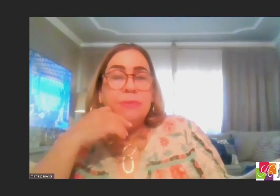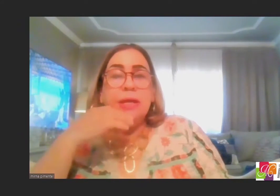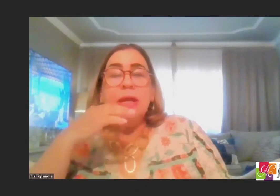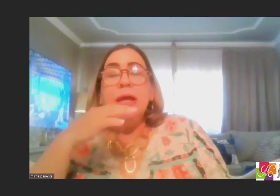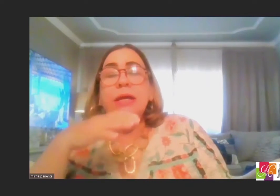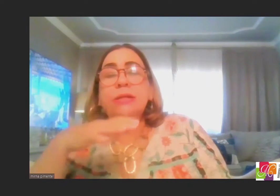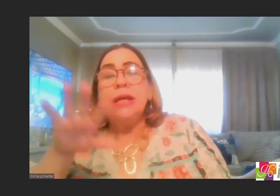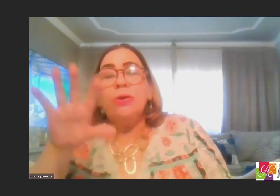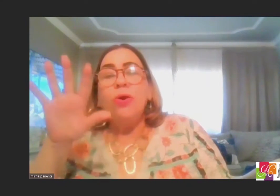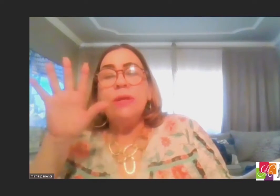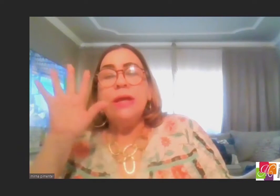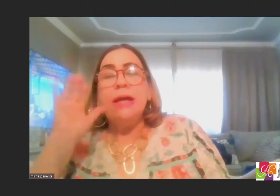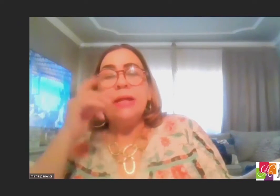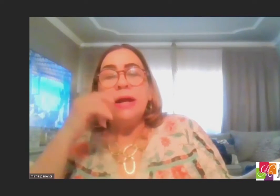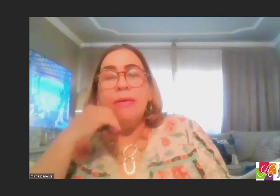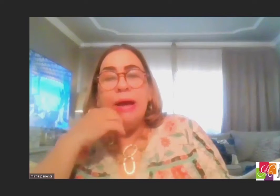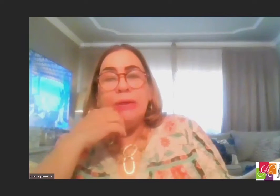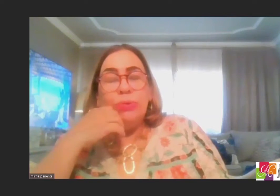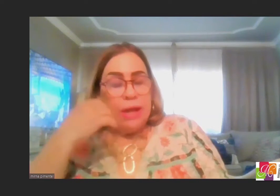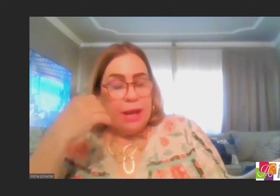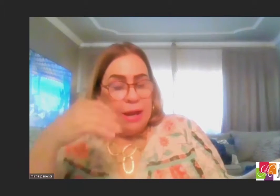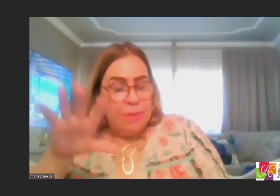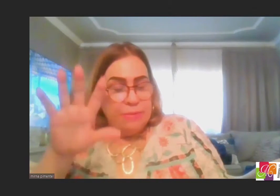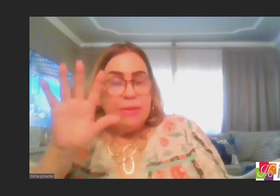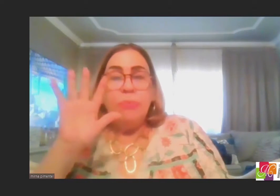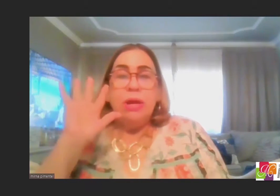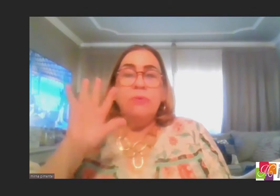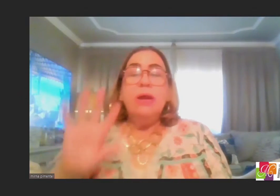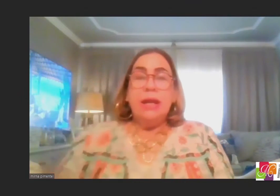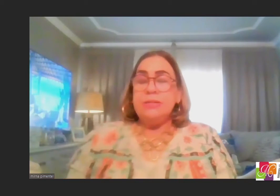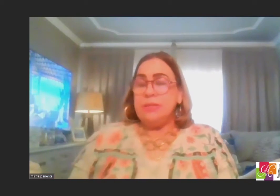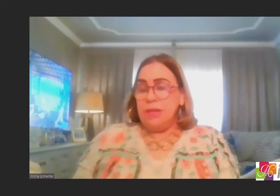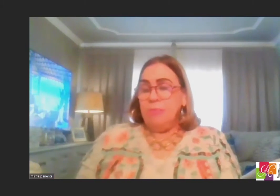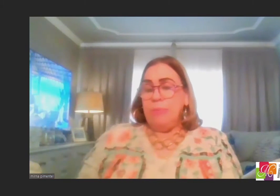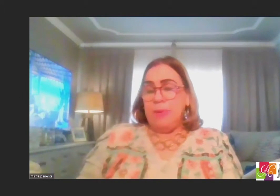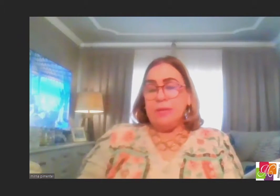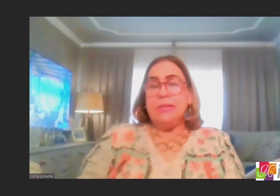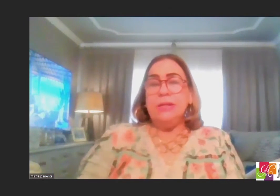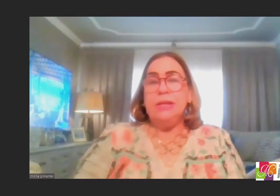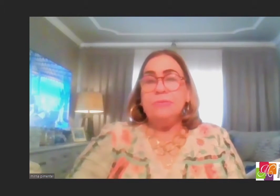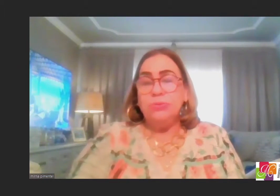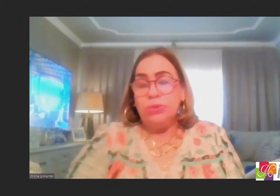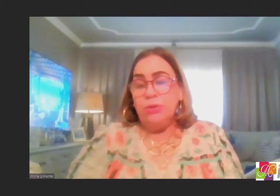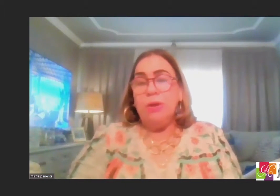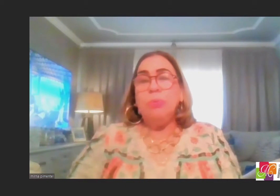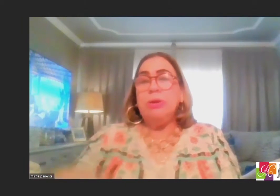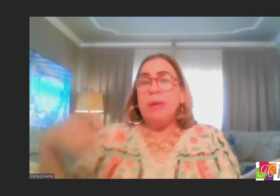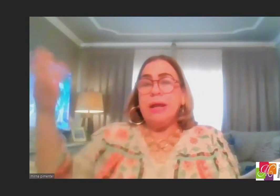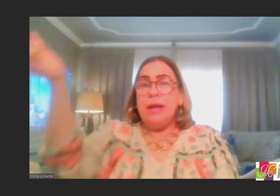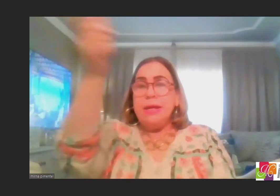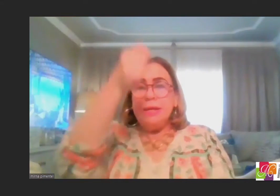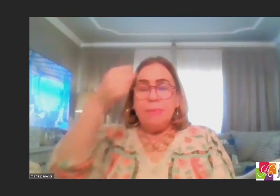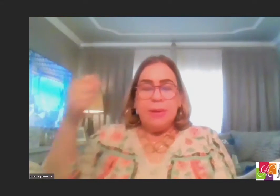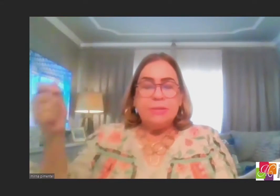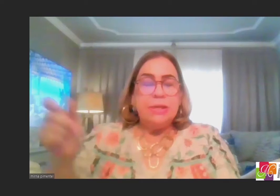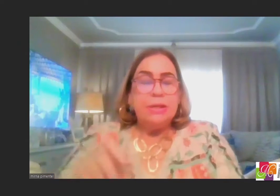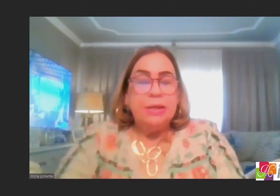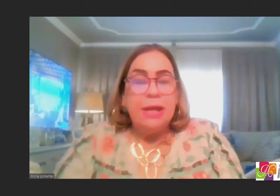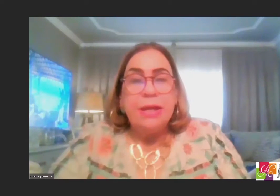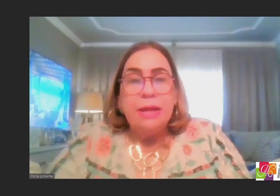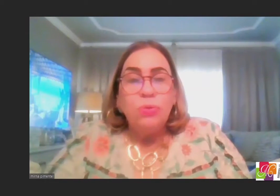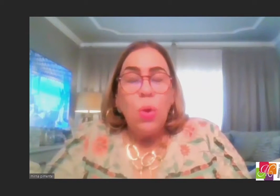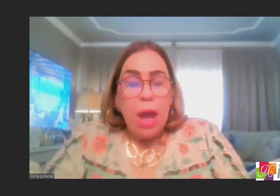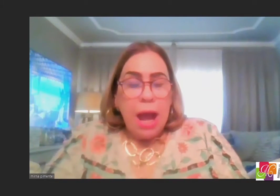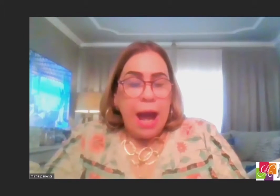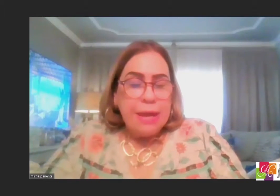COVID. Y si el COVID ya se está acabando, que hay la medida, bueno, le sirve para seguir. Y si usted no se pone mascarilla, para